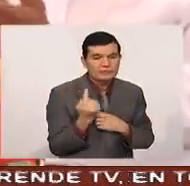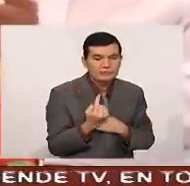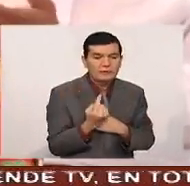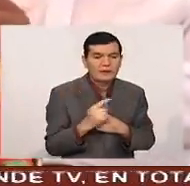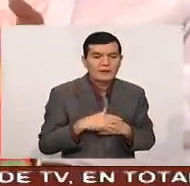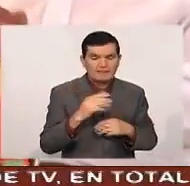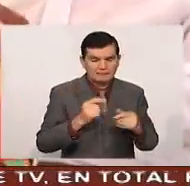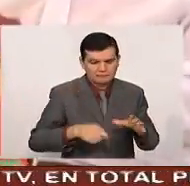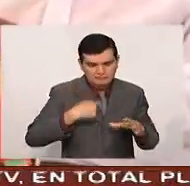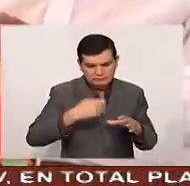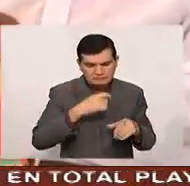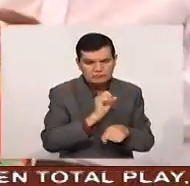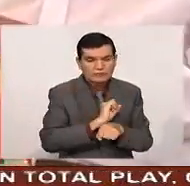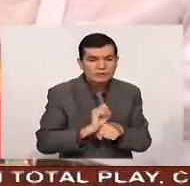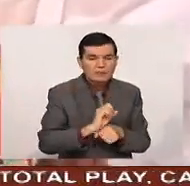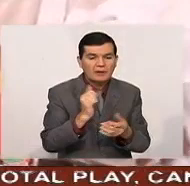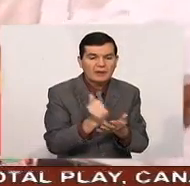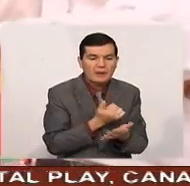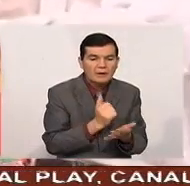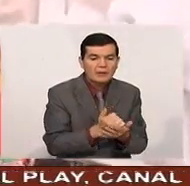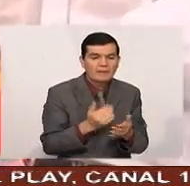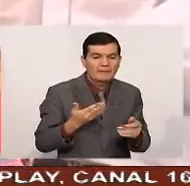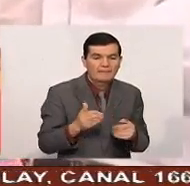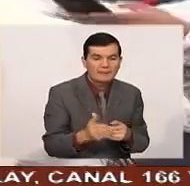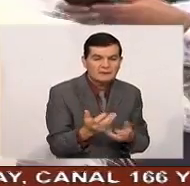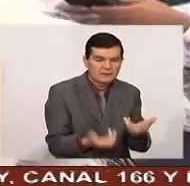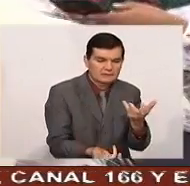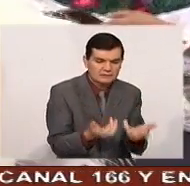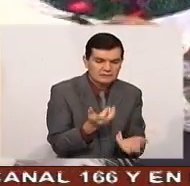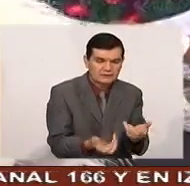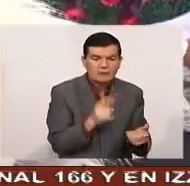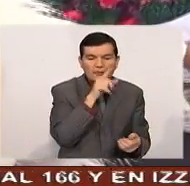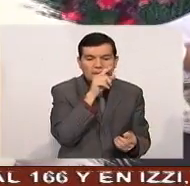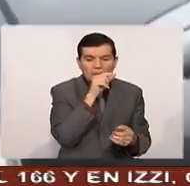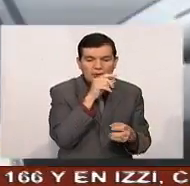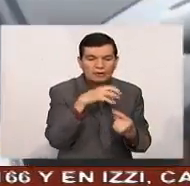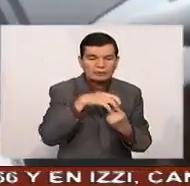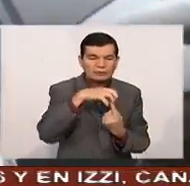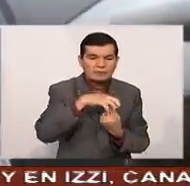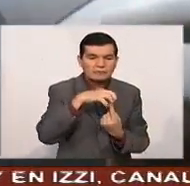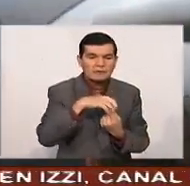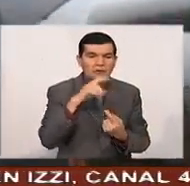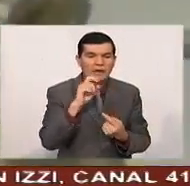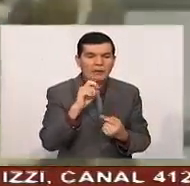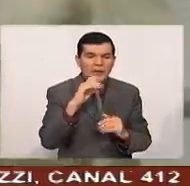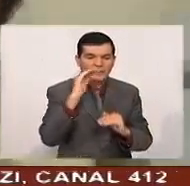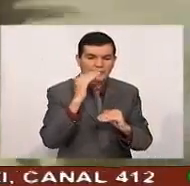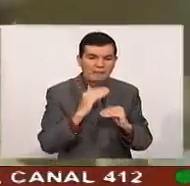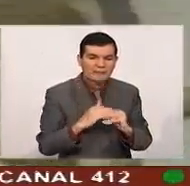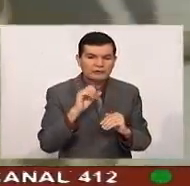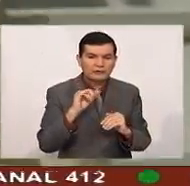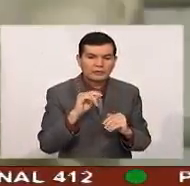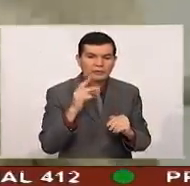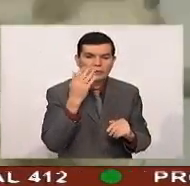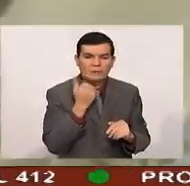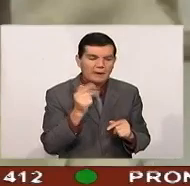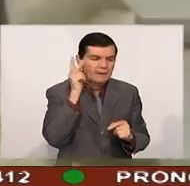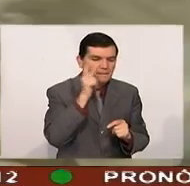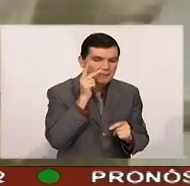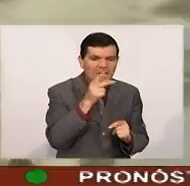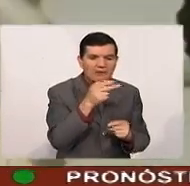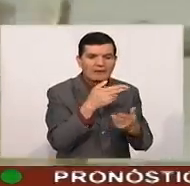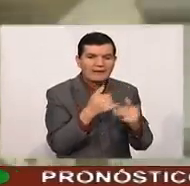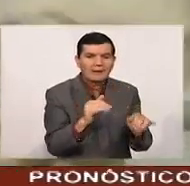menú será sencillo, a base de arroz, pescado hervido, pollo con champiñones y agua baja en sodio. No habrá vino ni